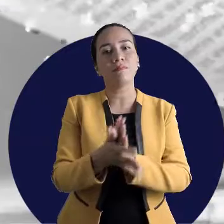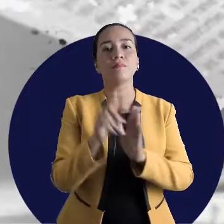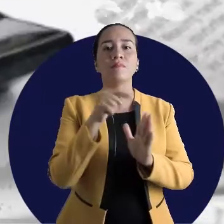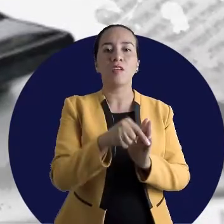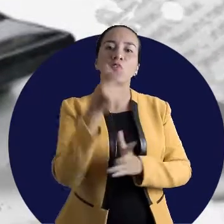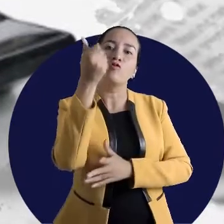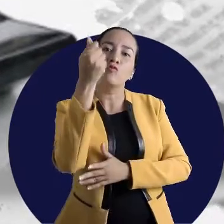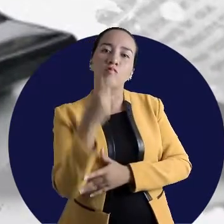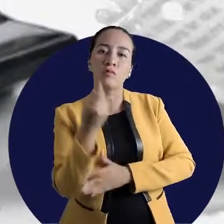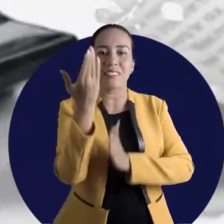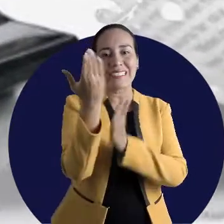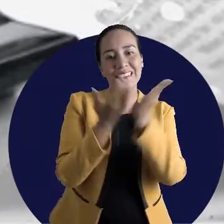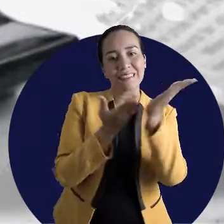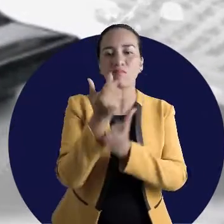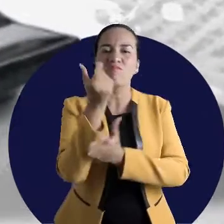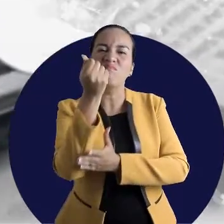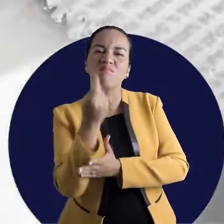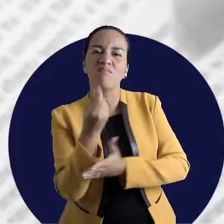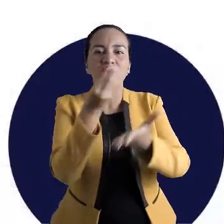Los costos de atención.